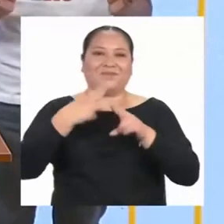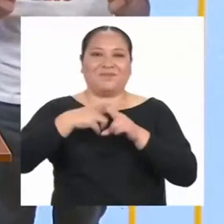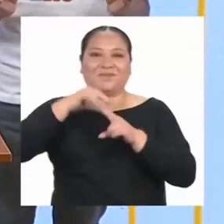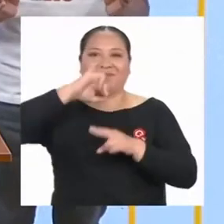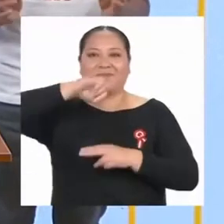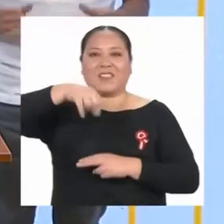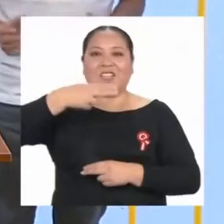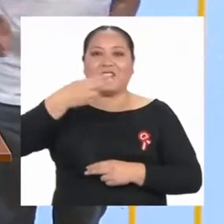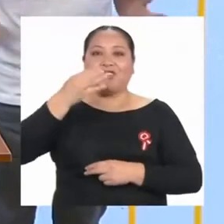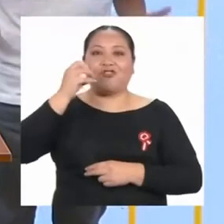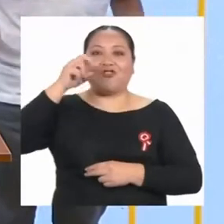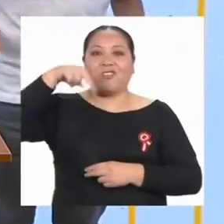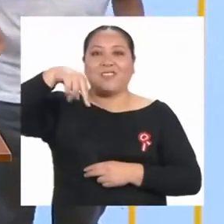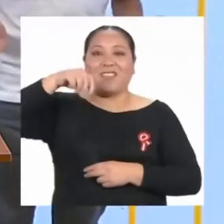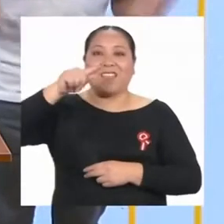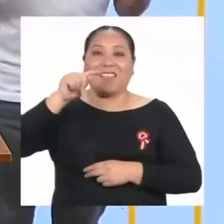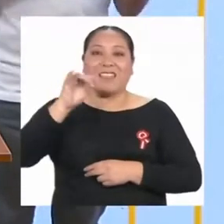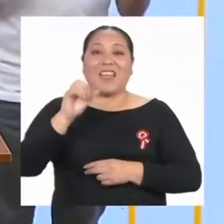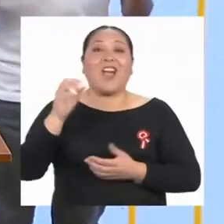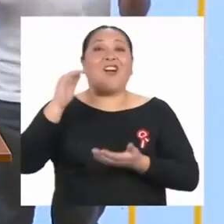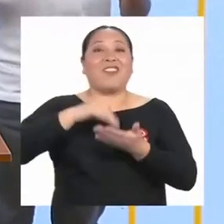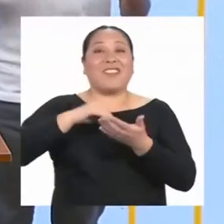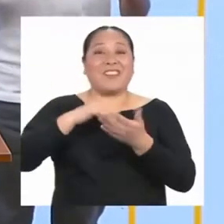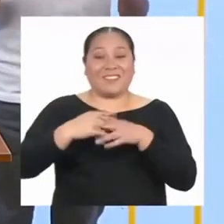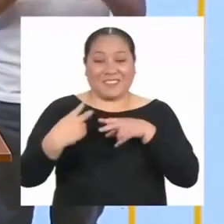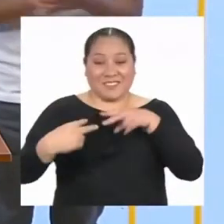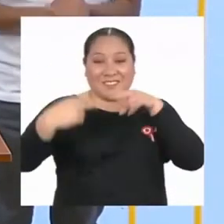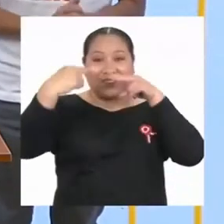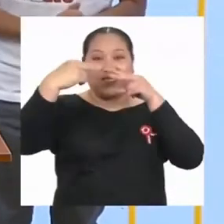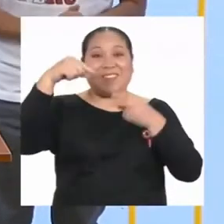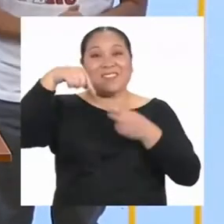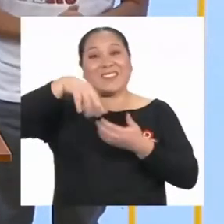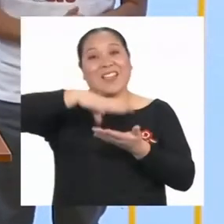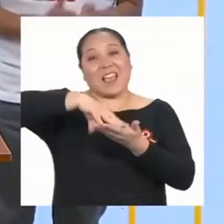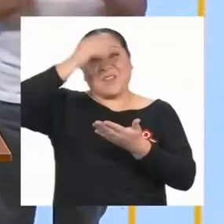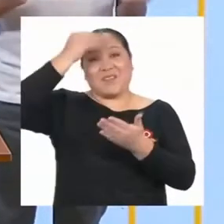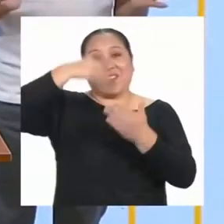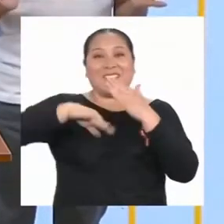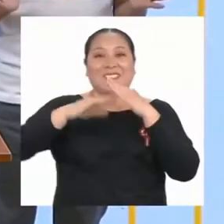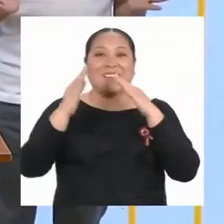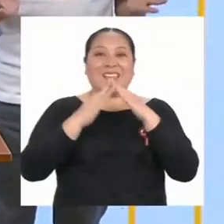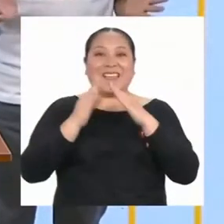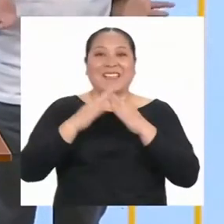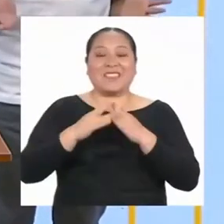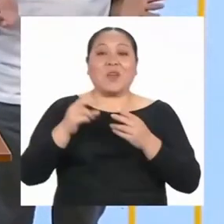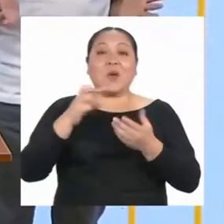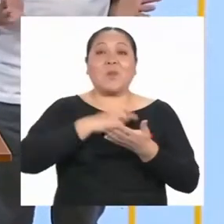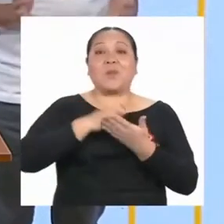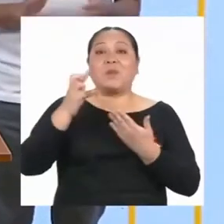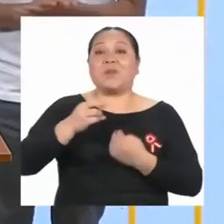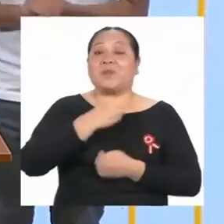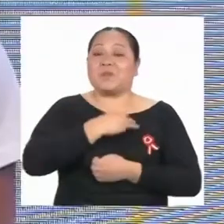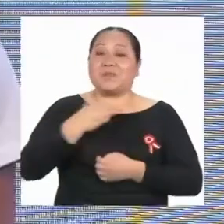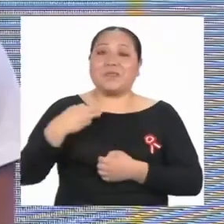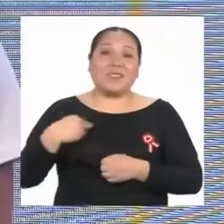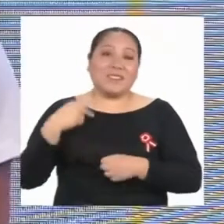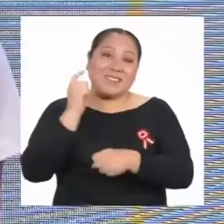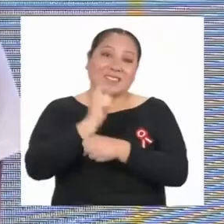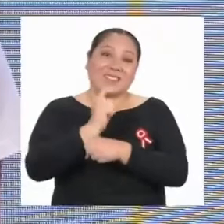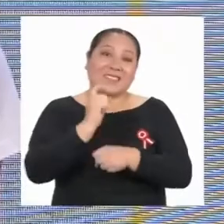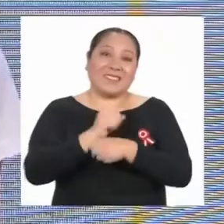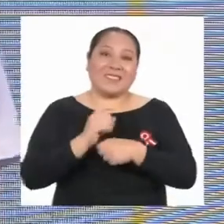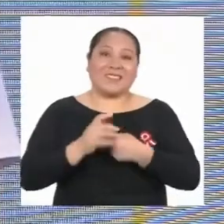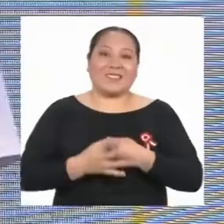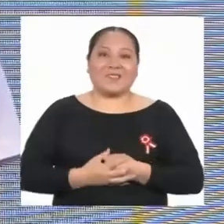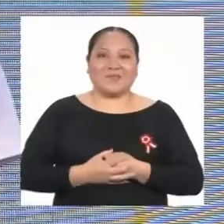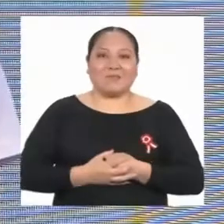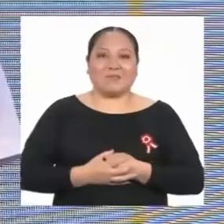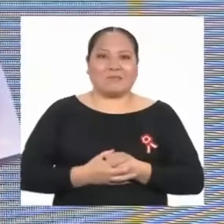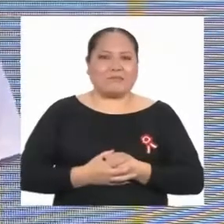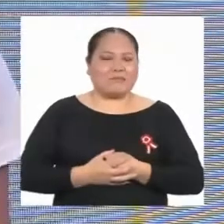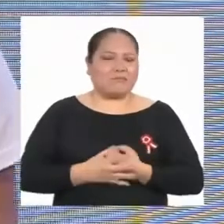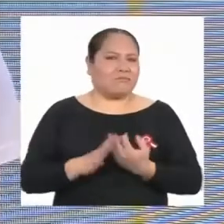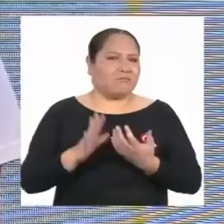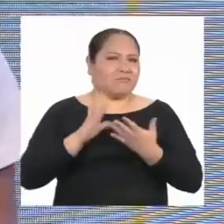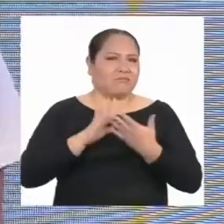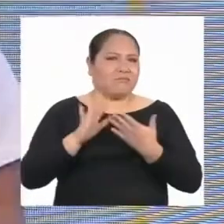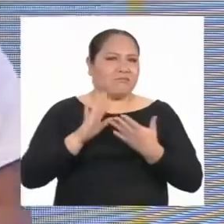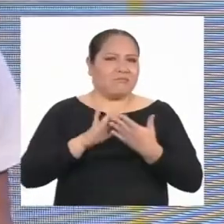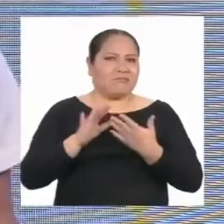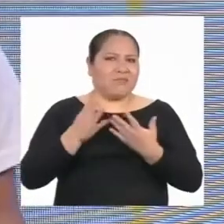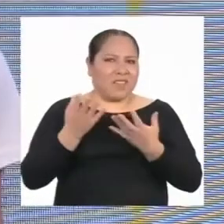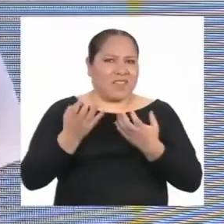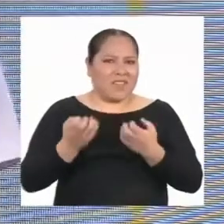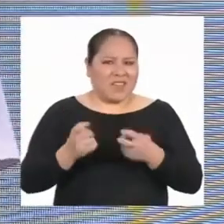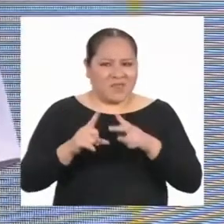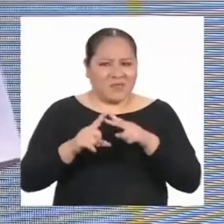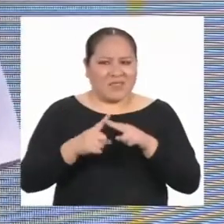Hernández y hoy nos volvemos a encontrar en Aprendo en Casa, una iniciativa del Ministerio de Educación. Disculpen, quería